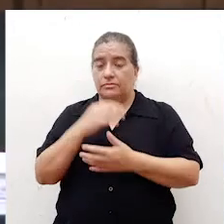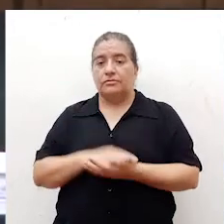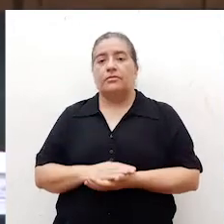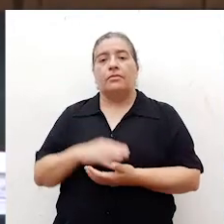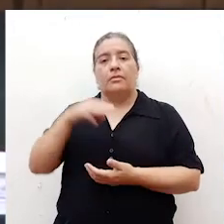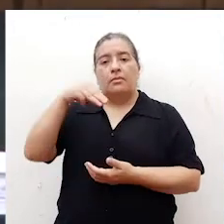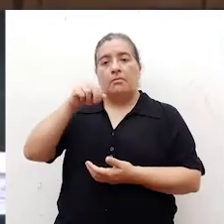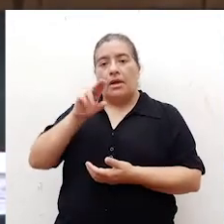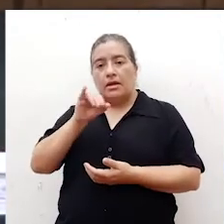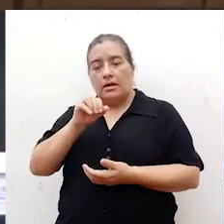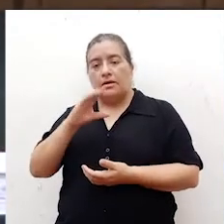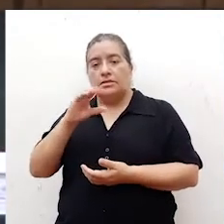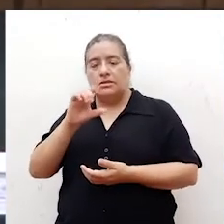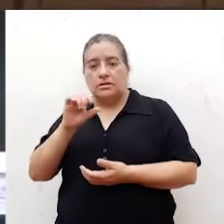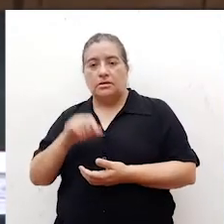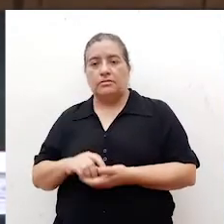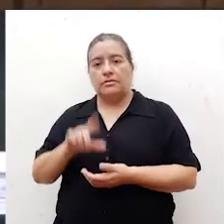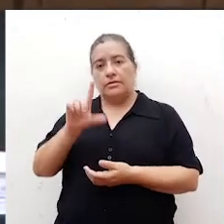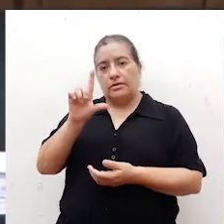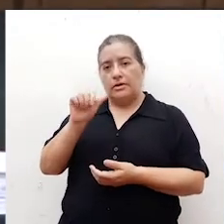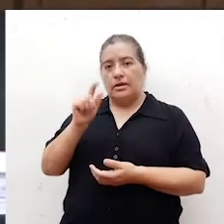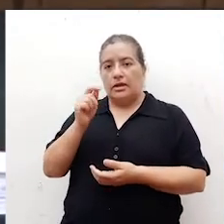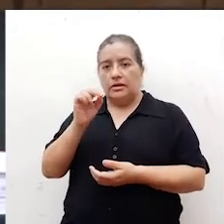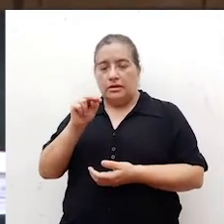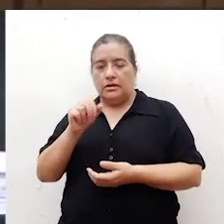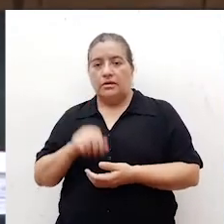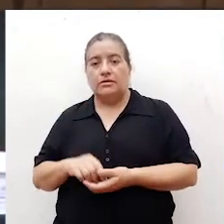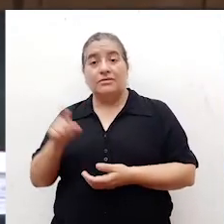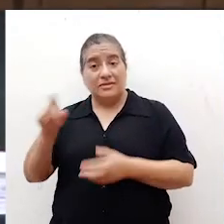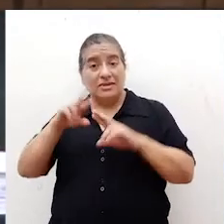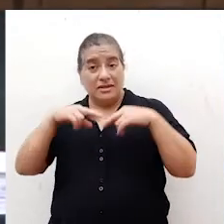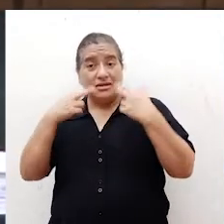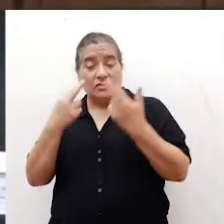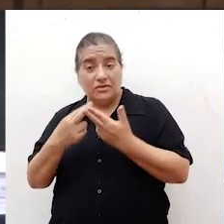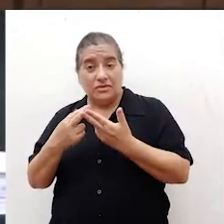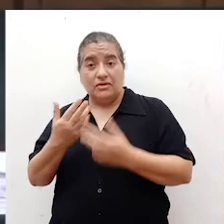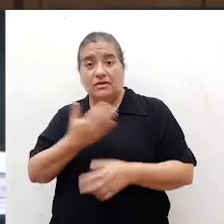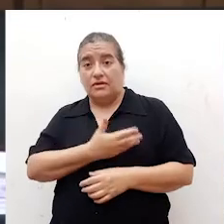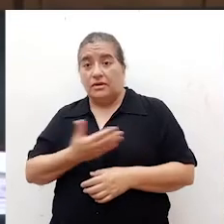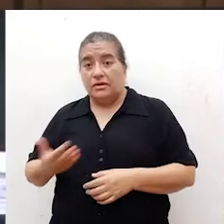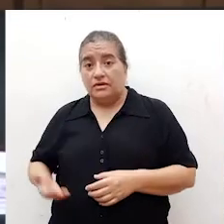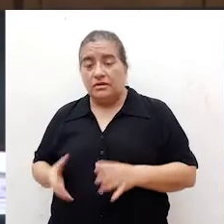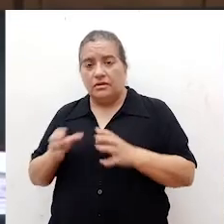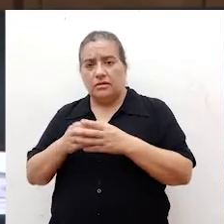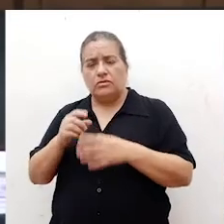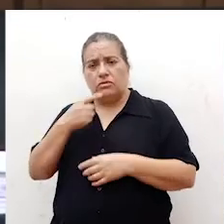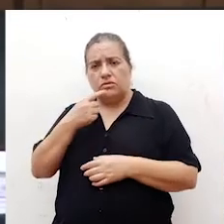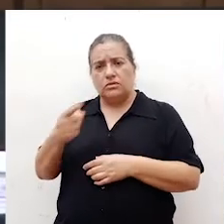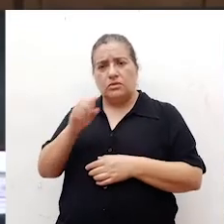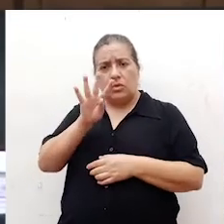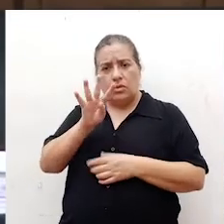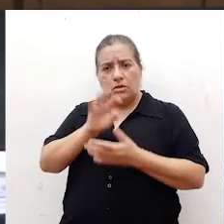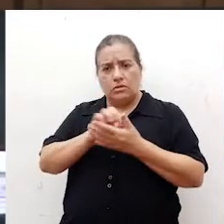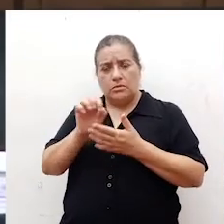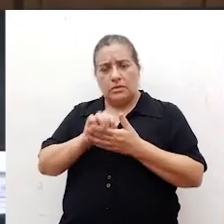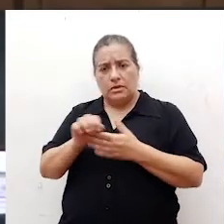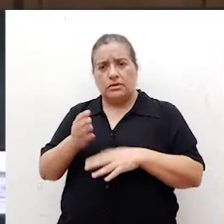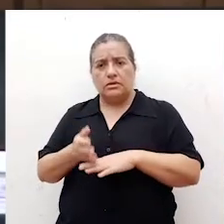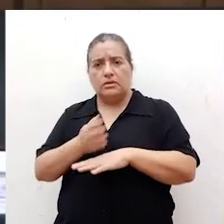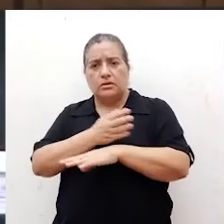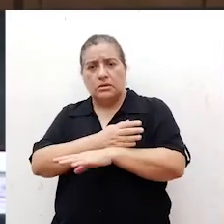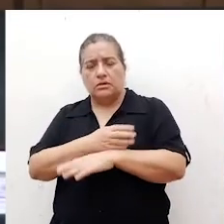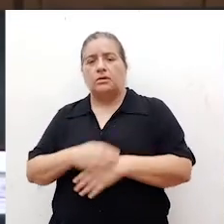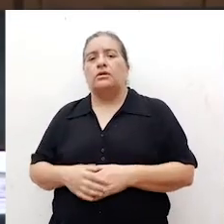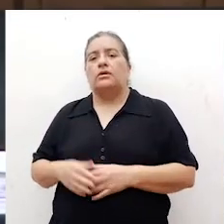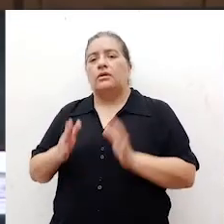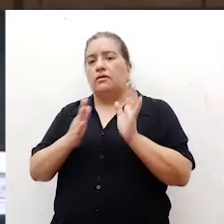Nosotros le dijimos a todos en ese momento lo siguiente. Mientras no haya vacuna,